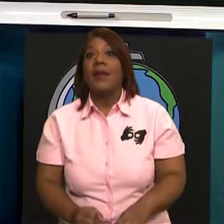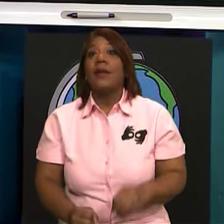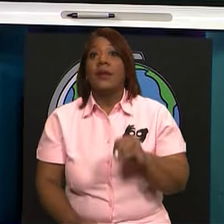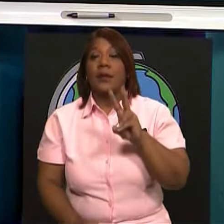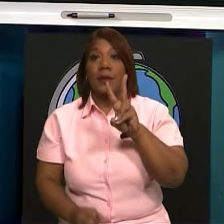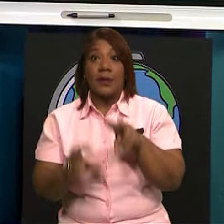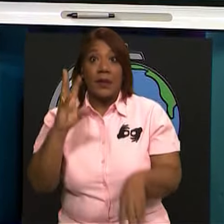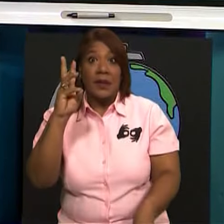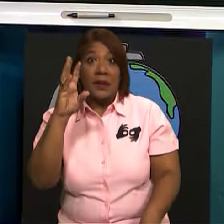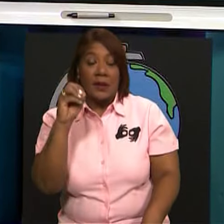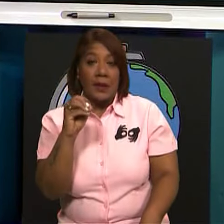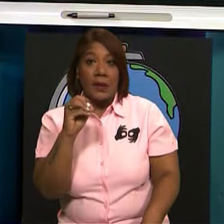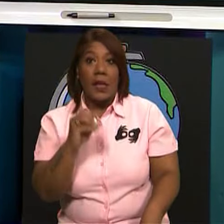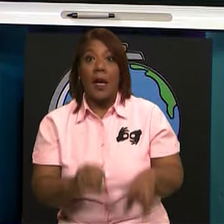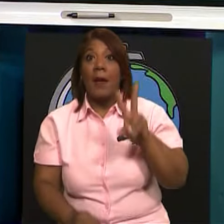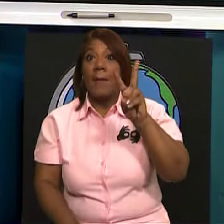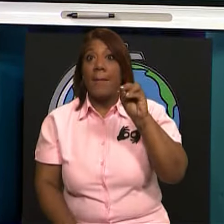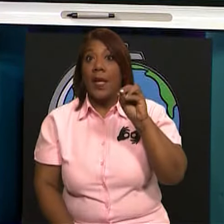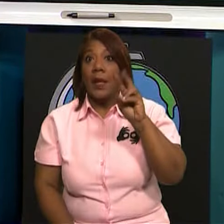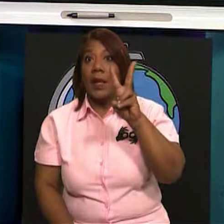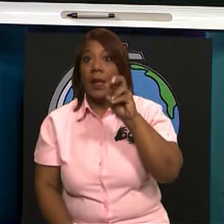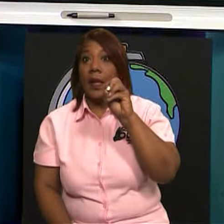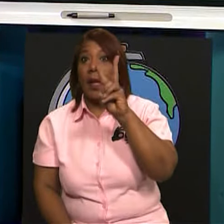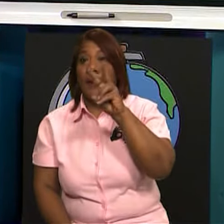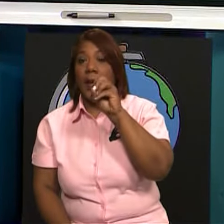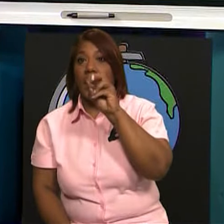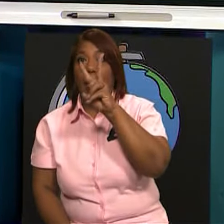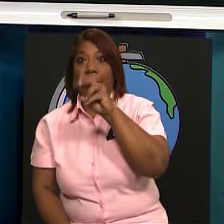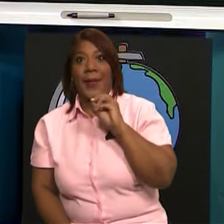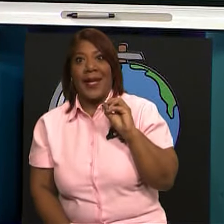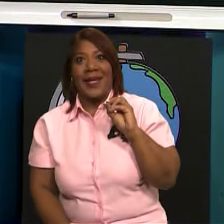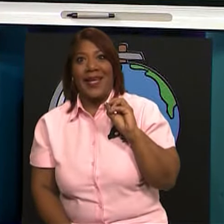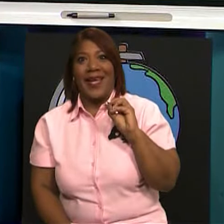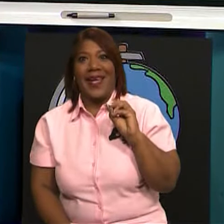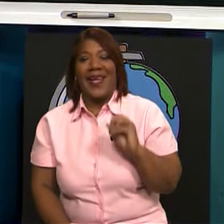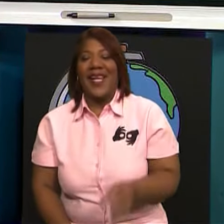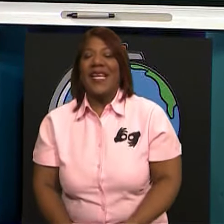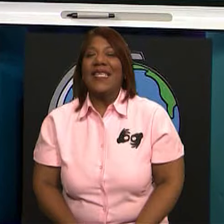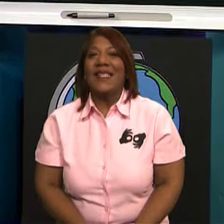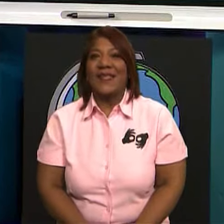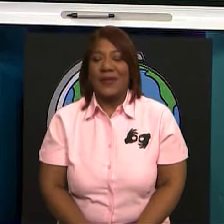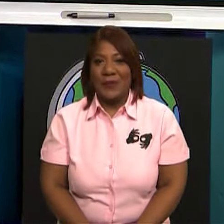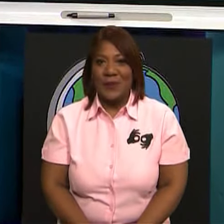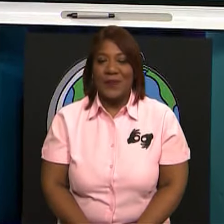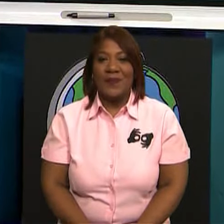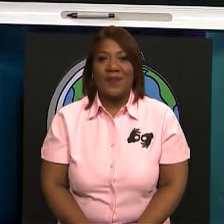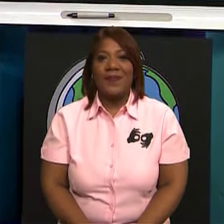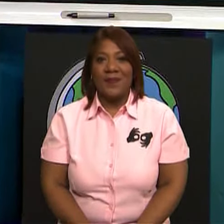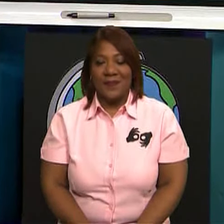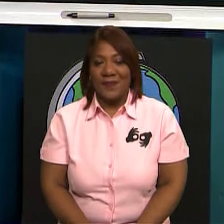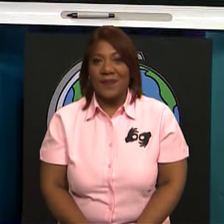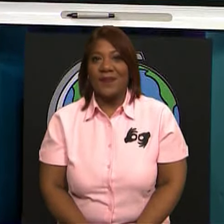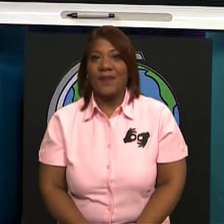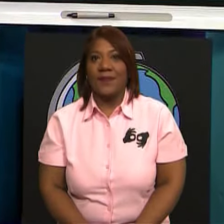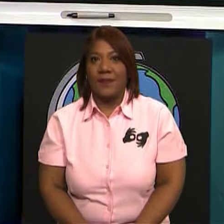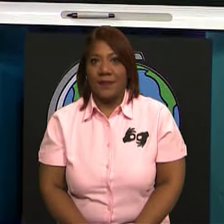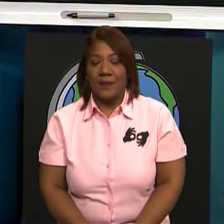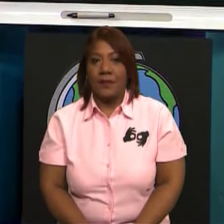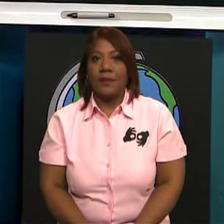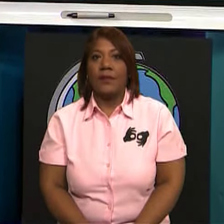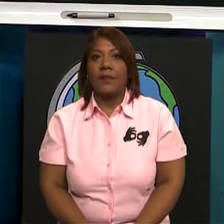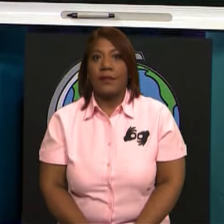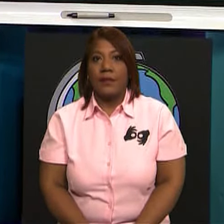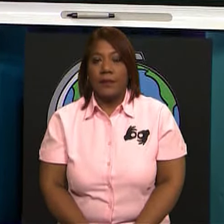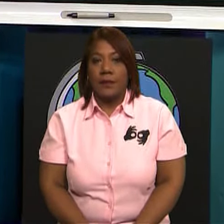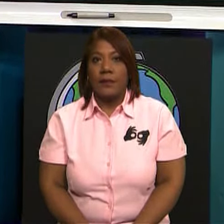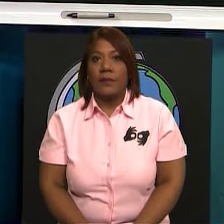y 60 o en 20, 20, 20 y 20. Muy bien, cualquiera de las dos opciones está muy bien para descomponer el